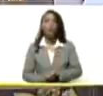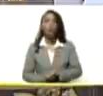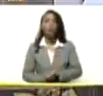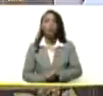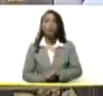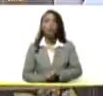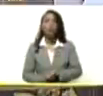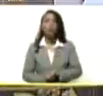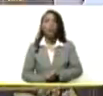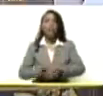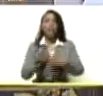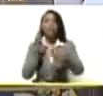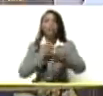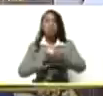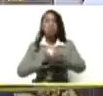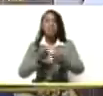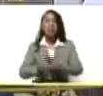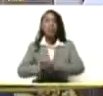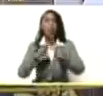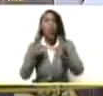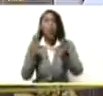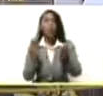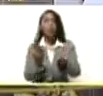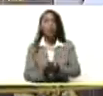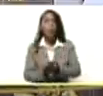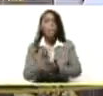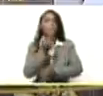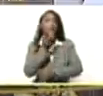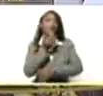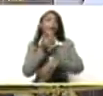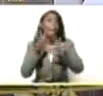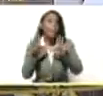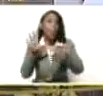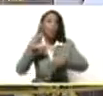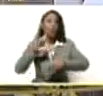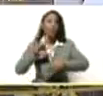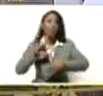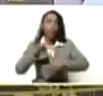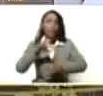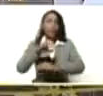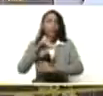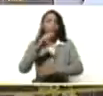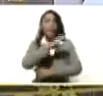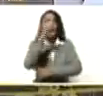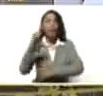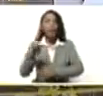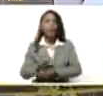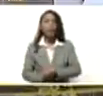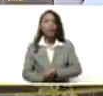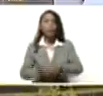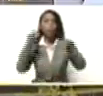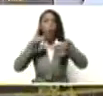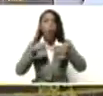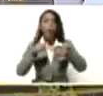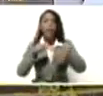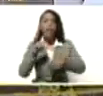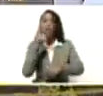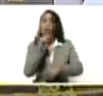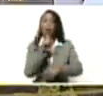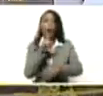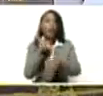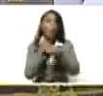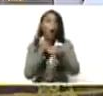que fuera del mundo por ejemplo américa latina y el caribe hoy no llegaría